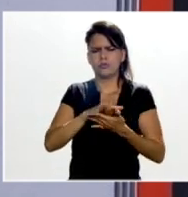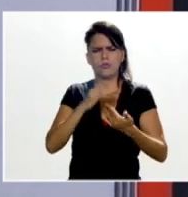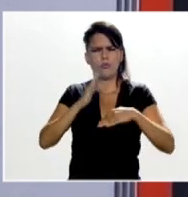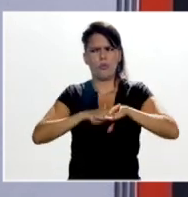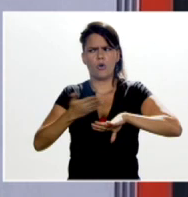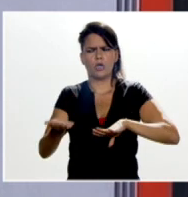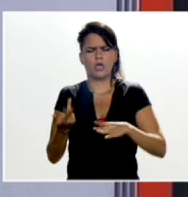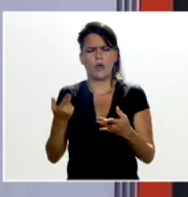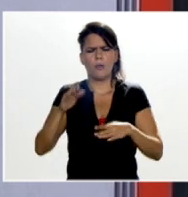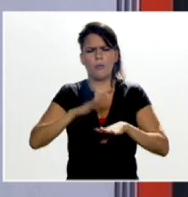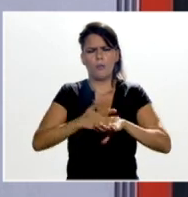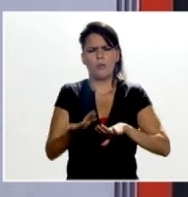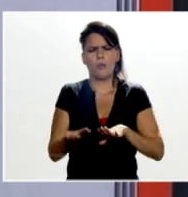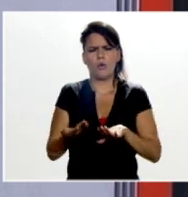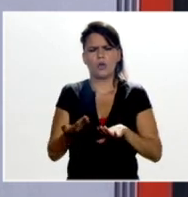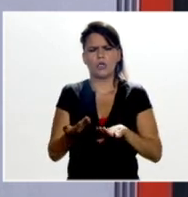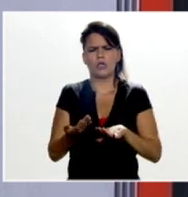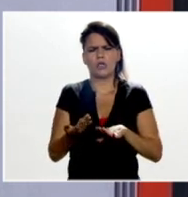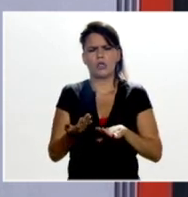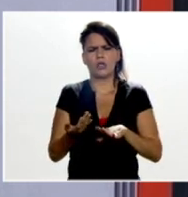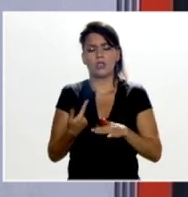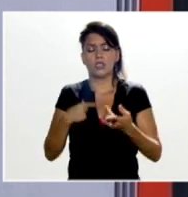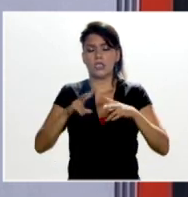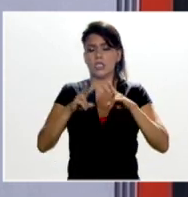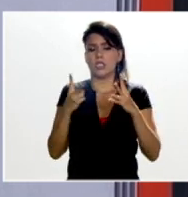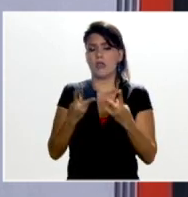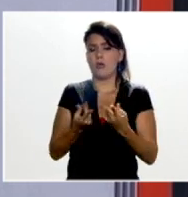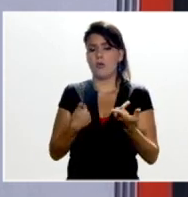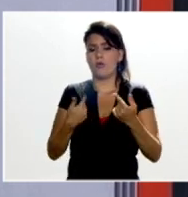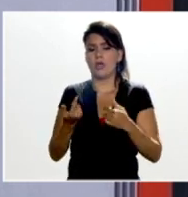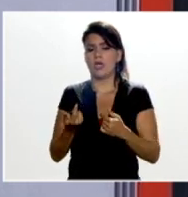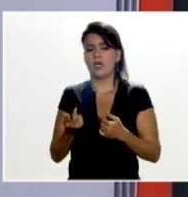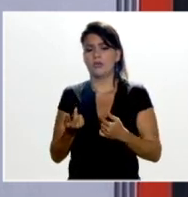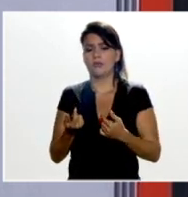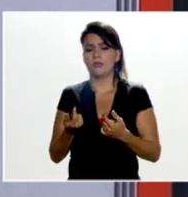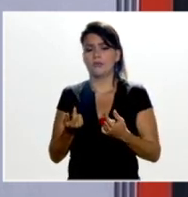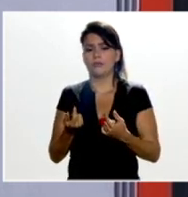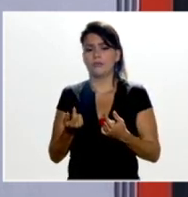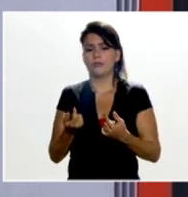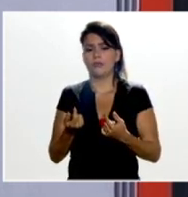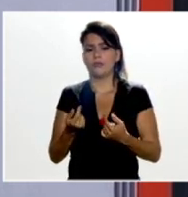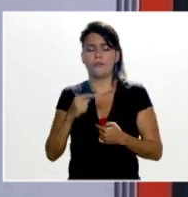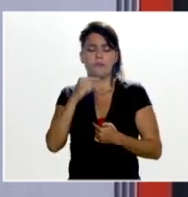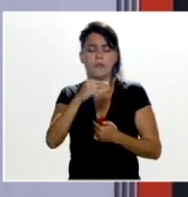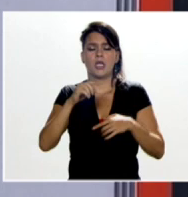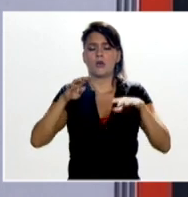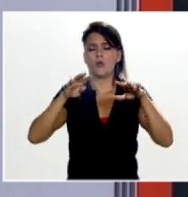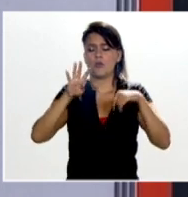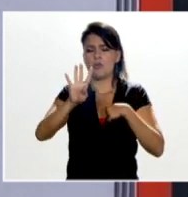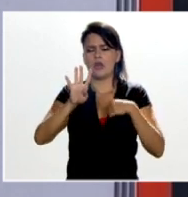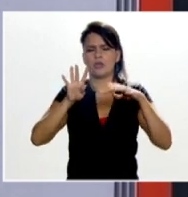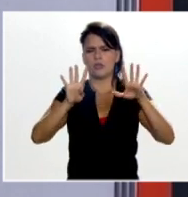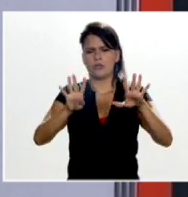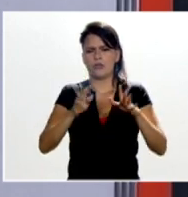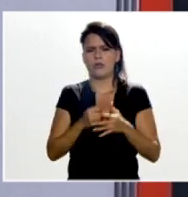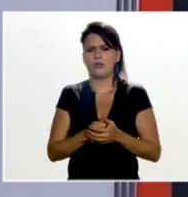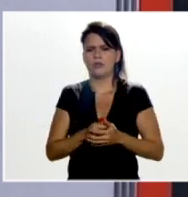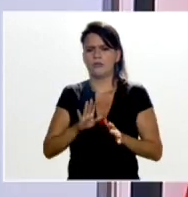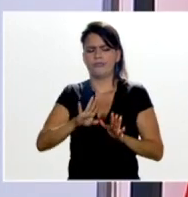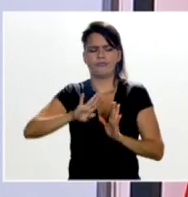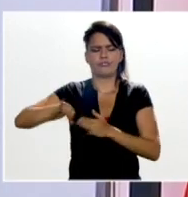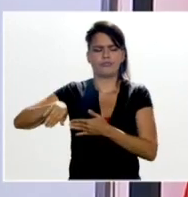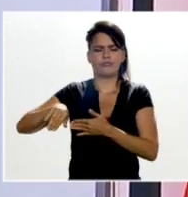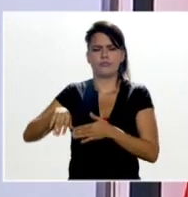Porque si el valor fuera 0, no va a ser menos 49. Ya ese está